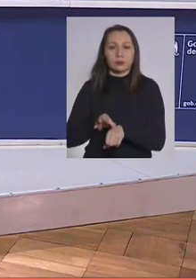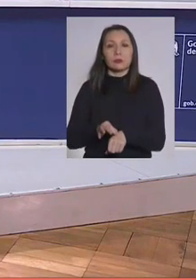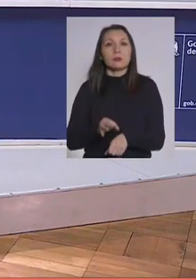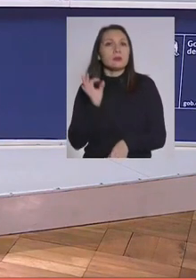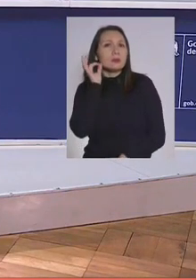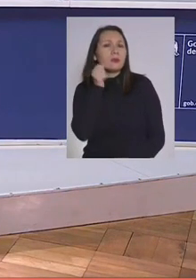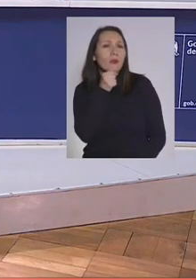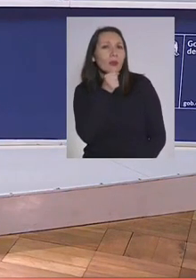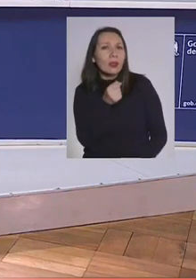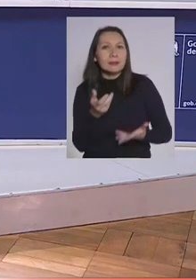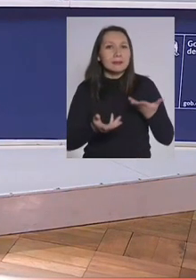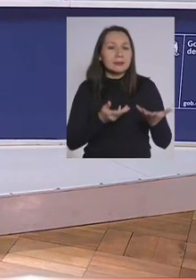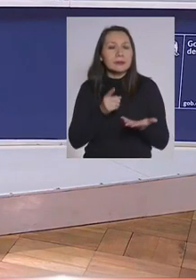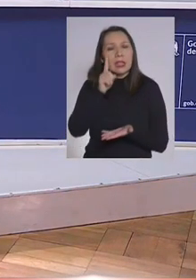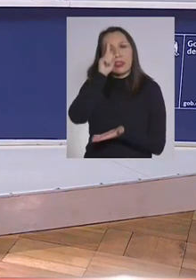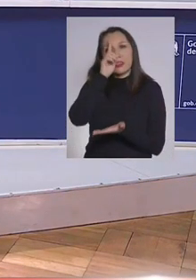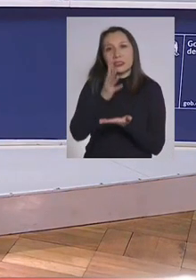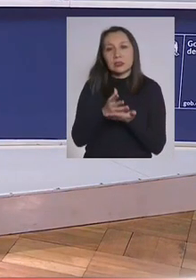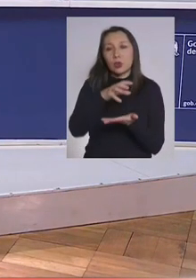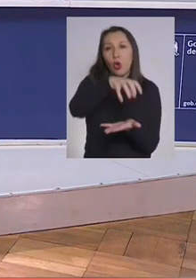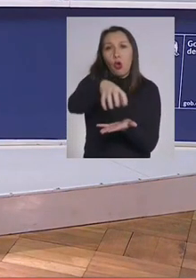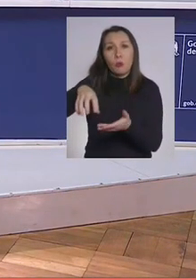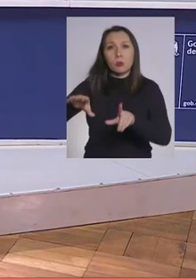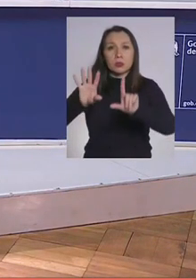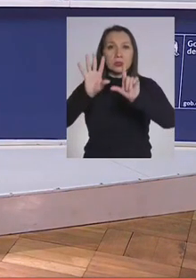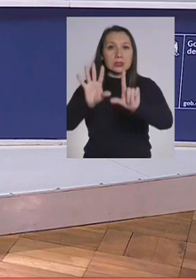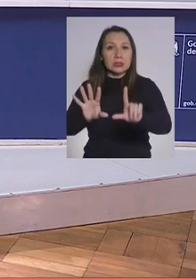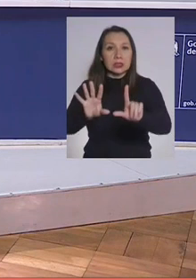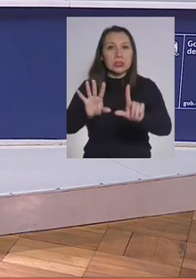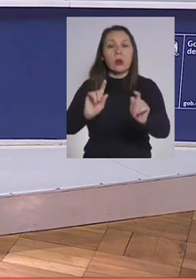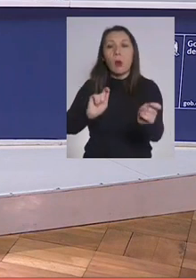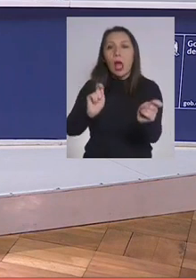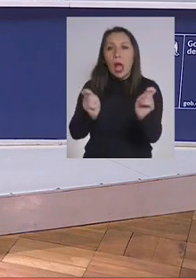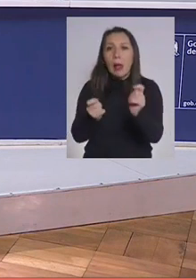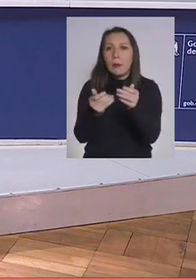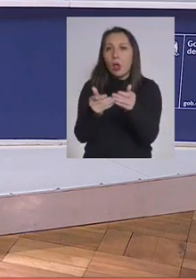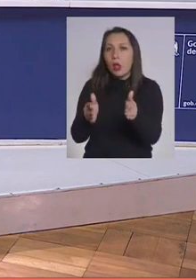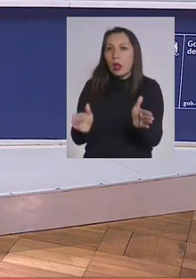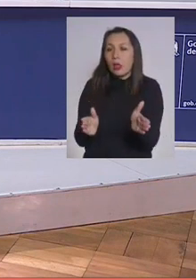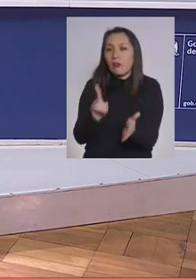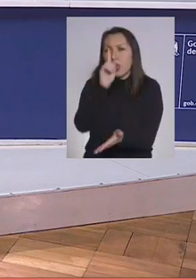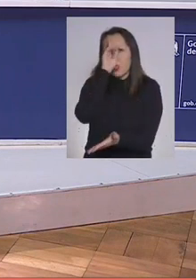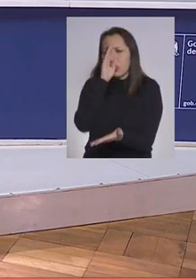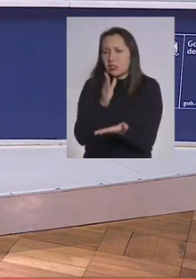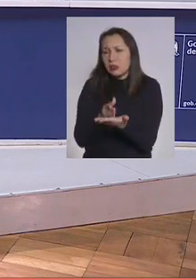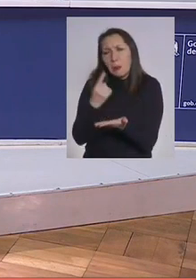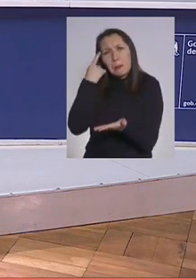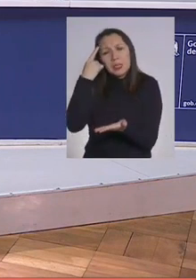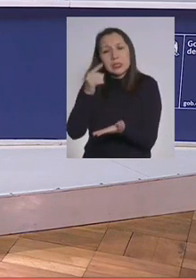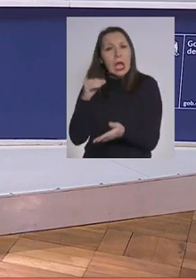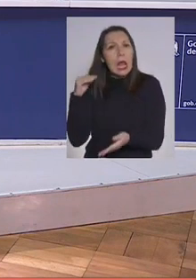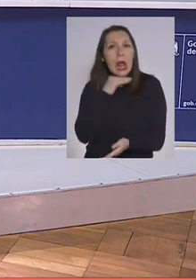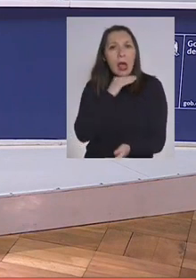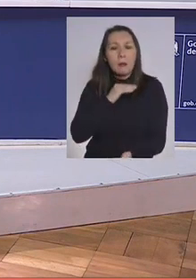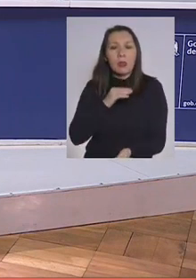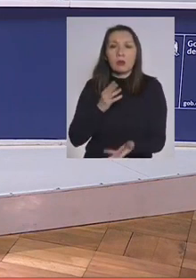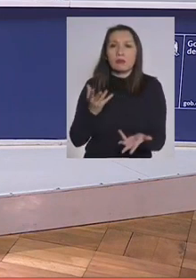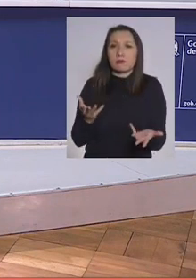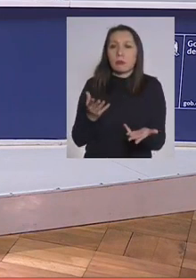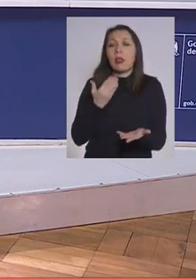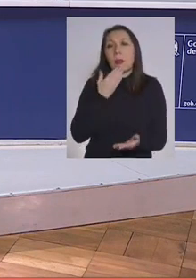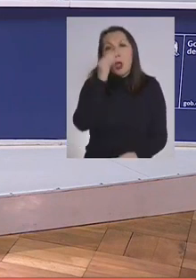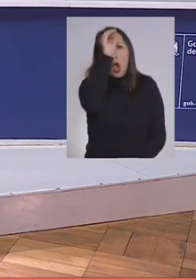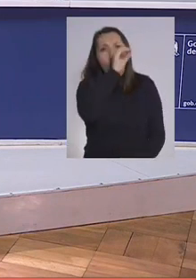finalmente de que esta decisión de que estas comunas pasen a transición sea una decisión apresura también me gustaría tener la opinión